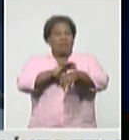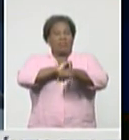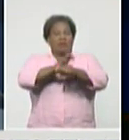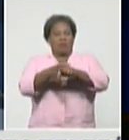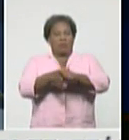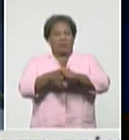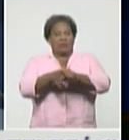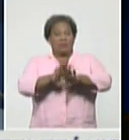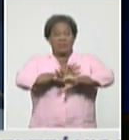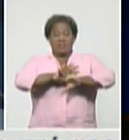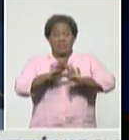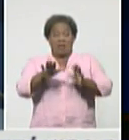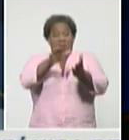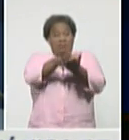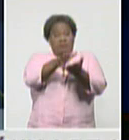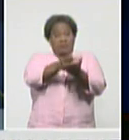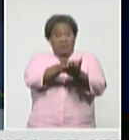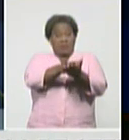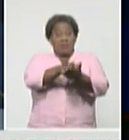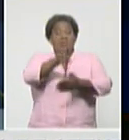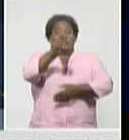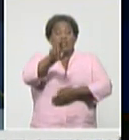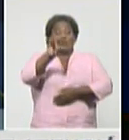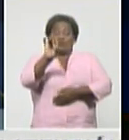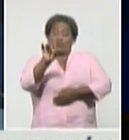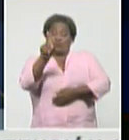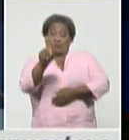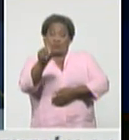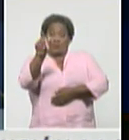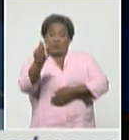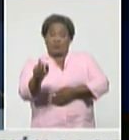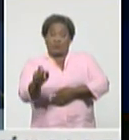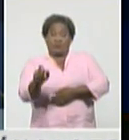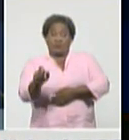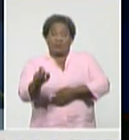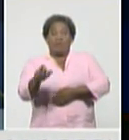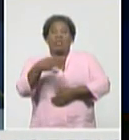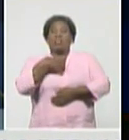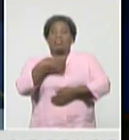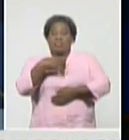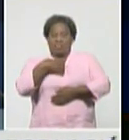ya se acumulan 171 personas que